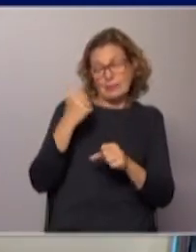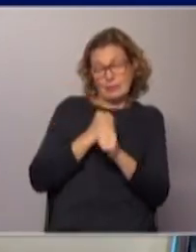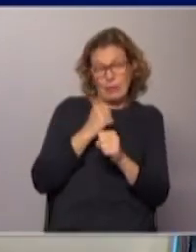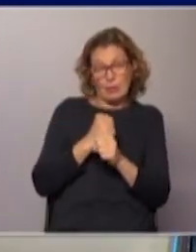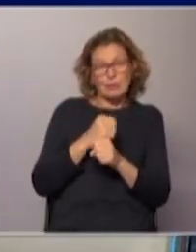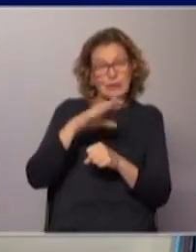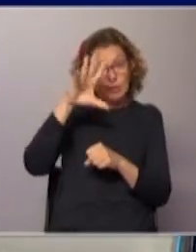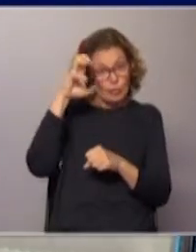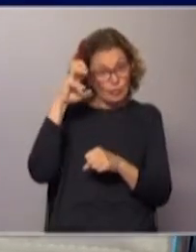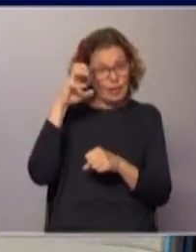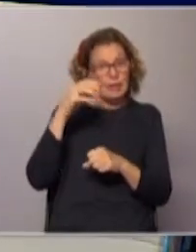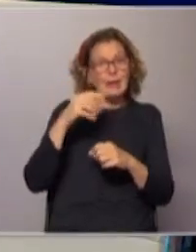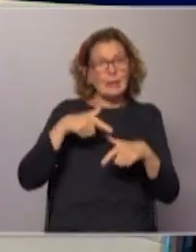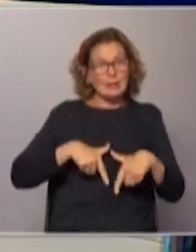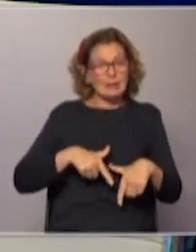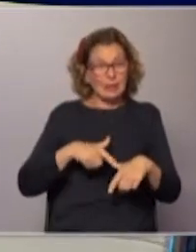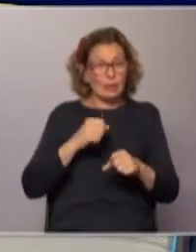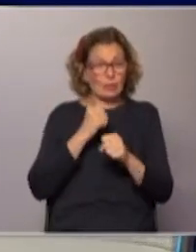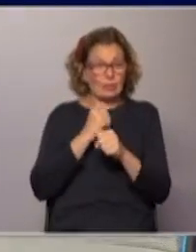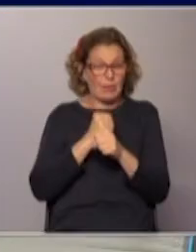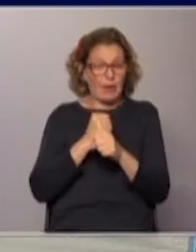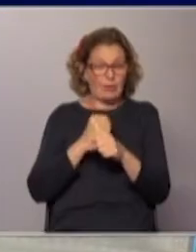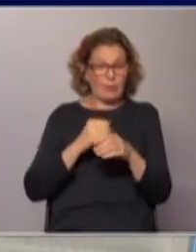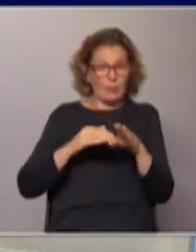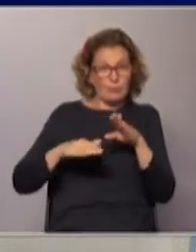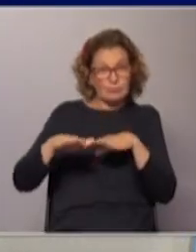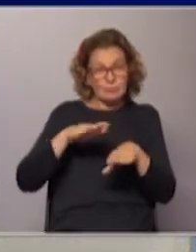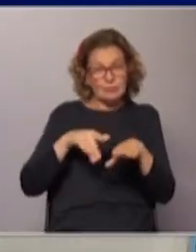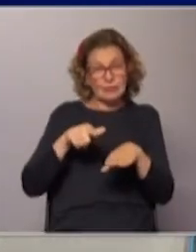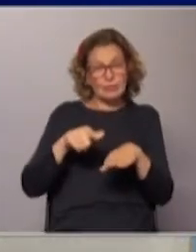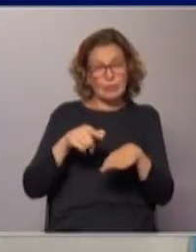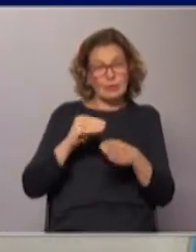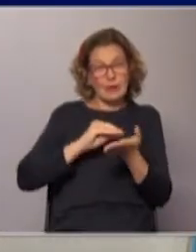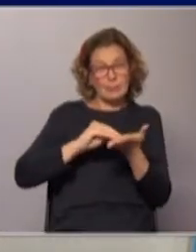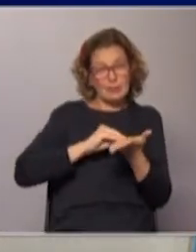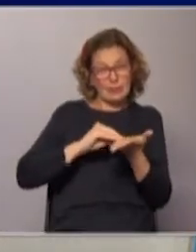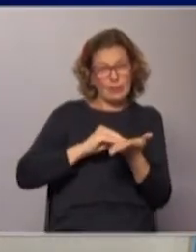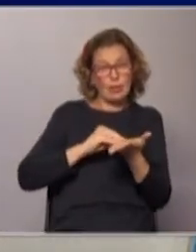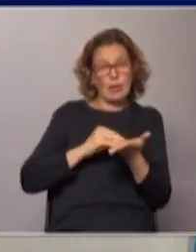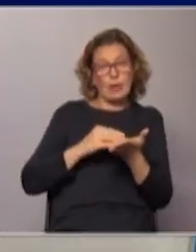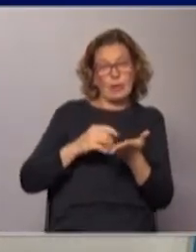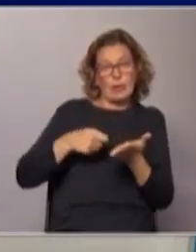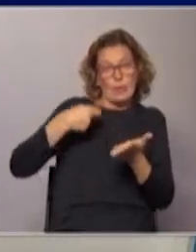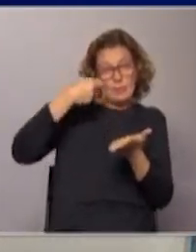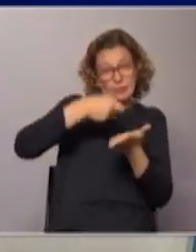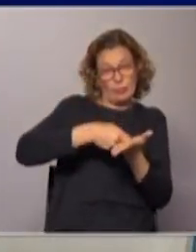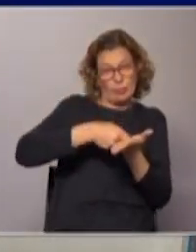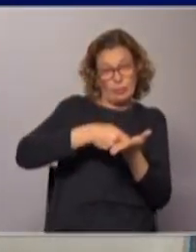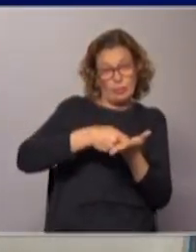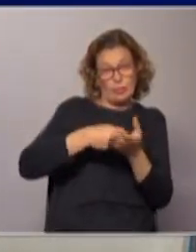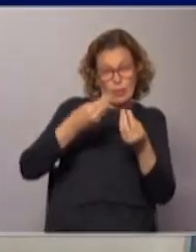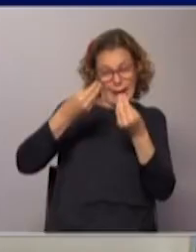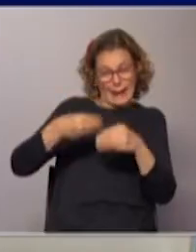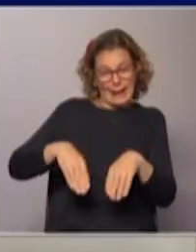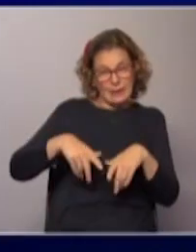tienes que recordar que nosotras porque unas públicas es el ministerio más favorecido de la administración central en el presupuesto es el único que no está